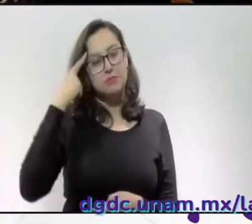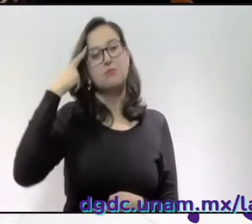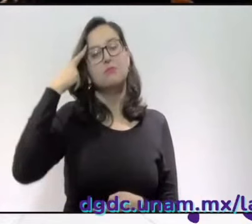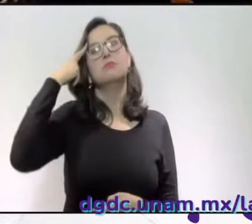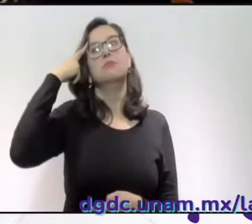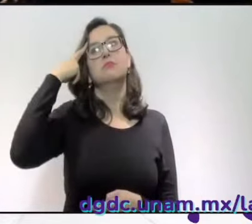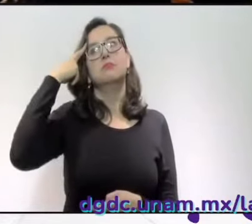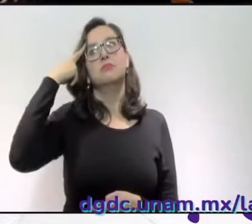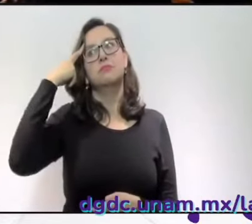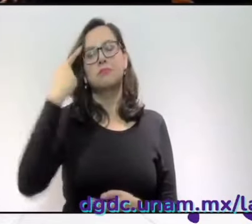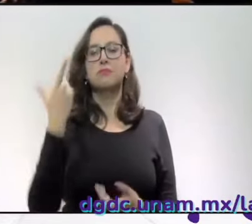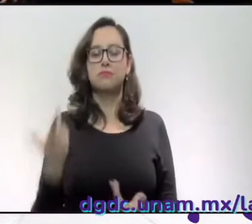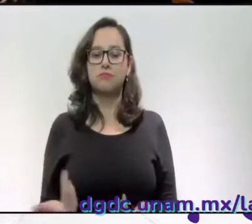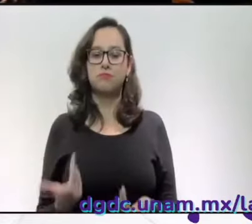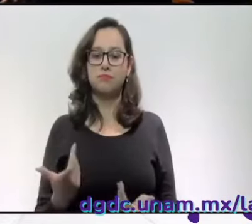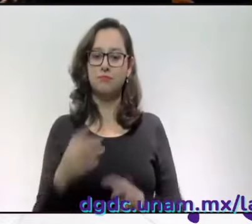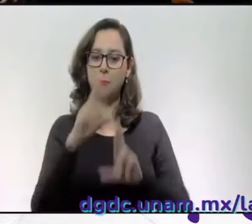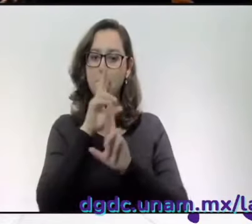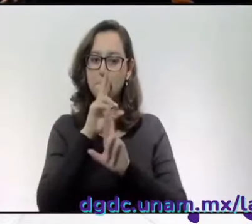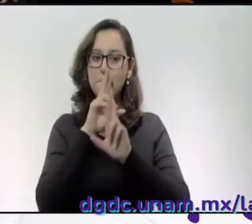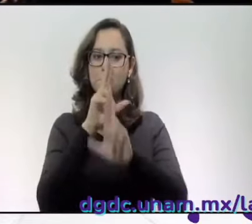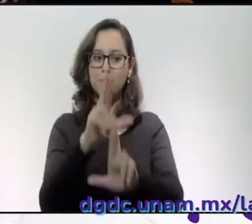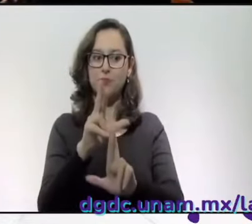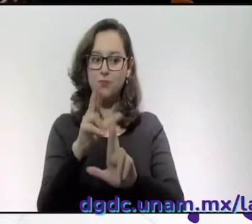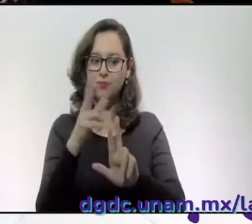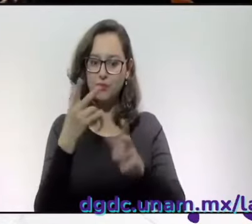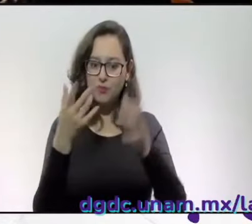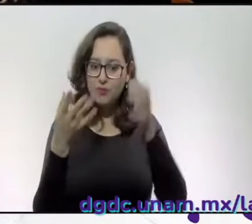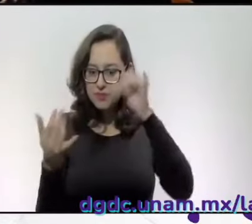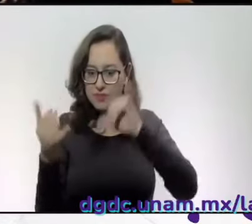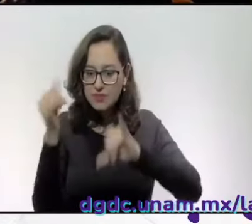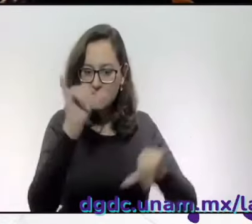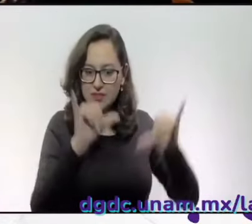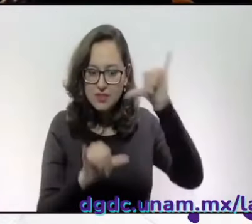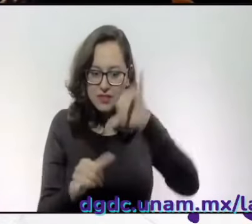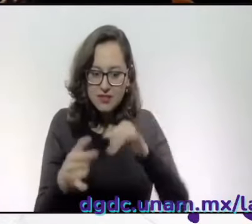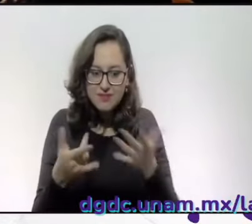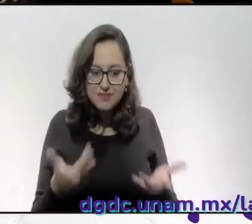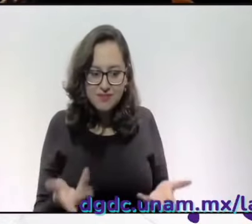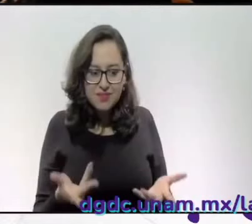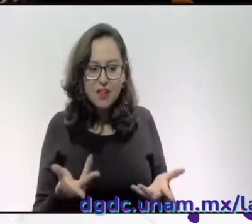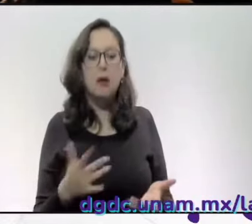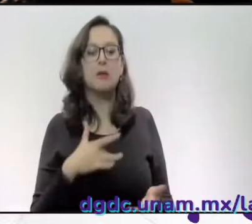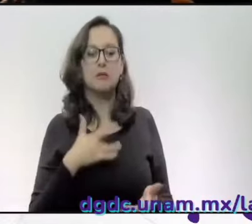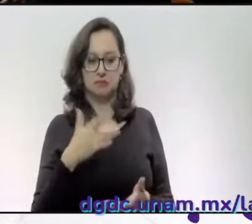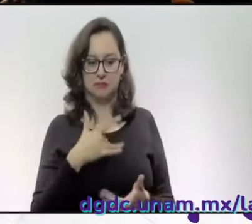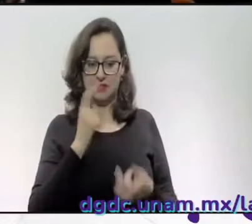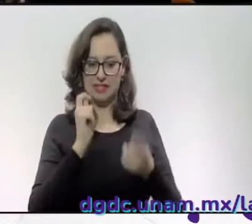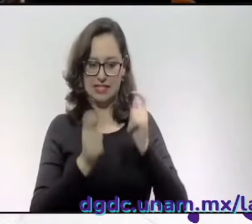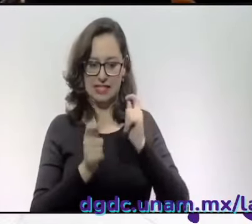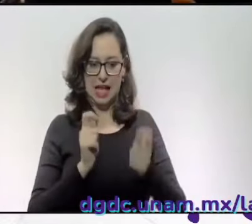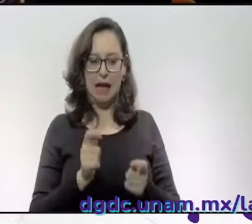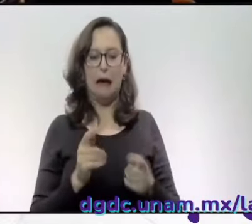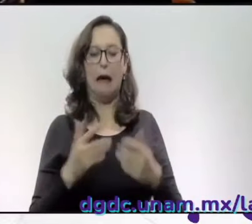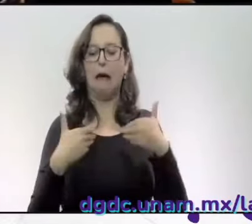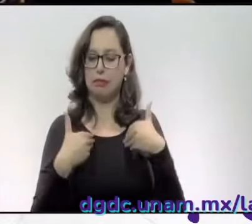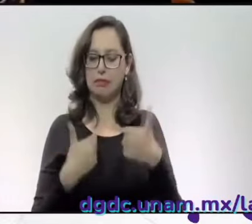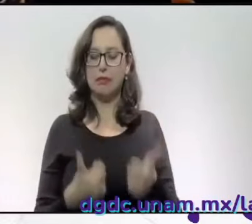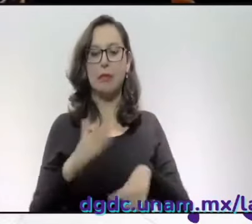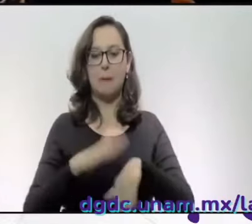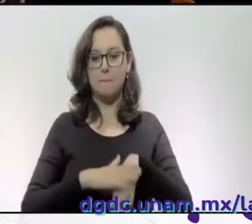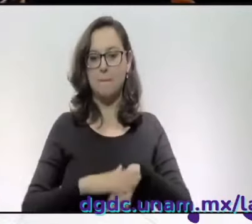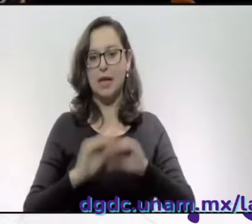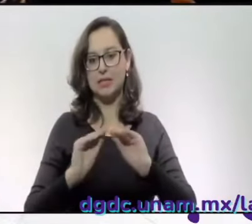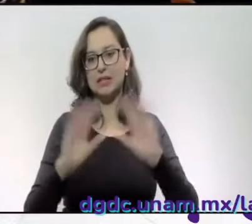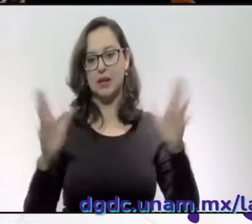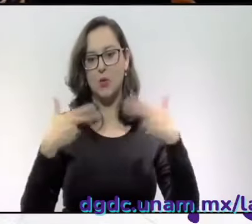cuando le intento dar el sentido desde el punto de vista físico, hace que la física tenga aún más sentido, más relevancia desde el punto de vista humano,